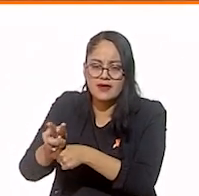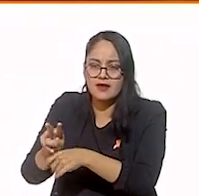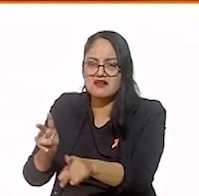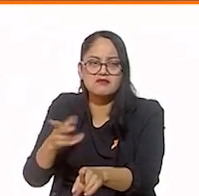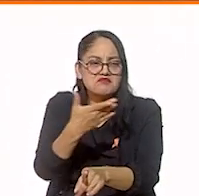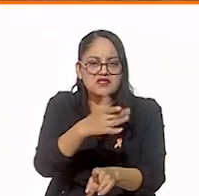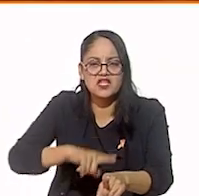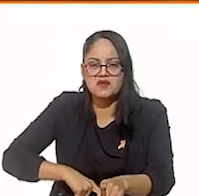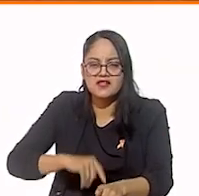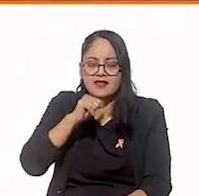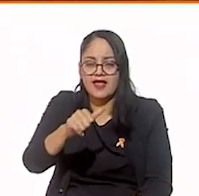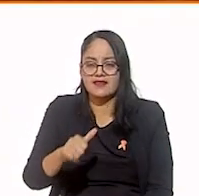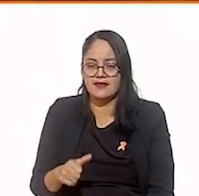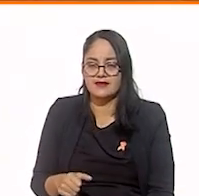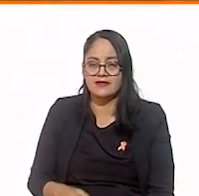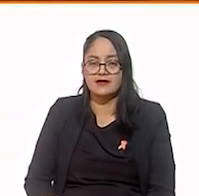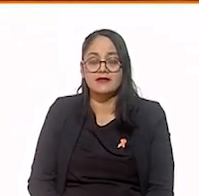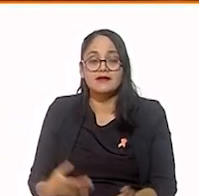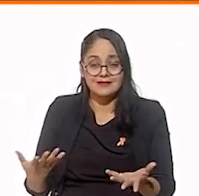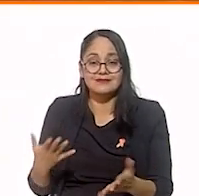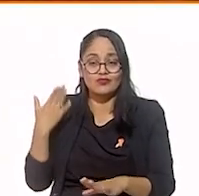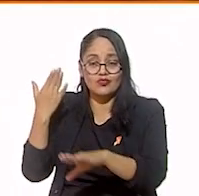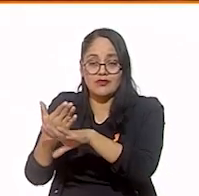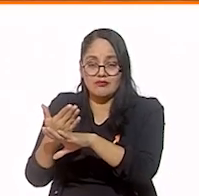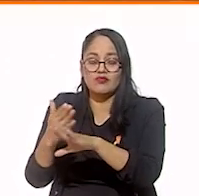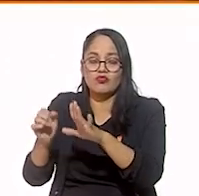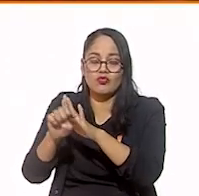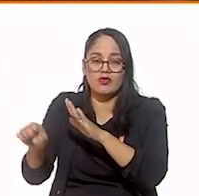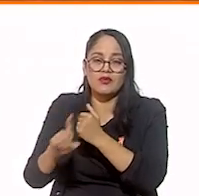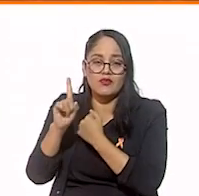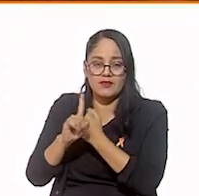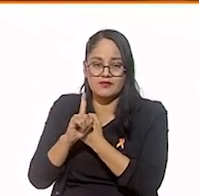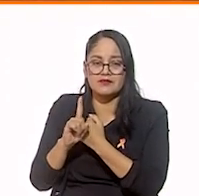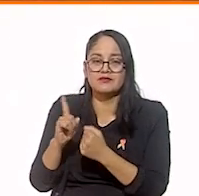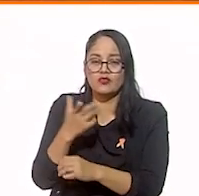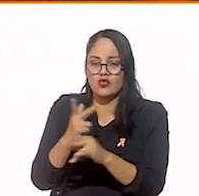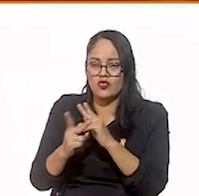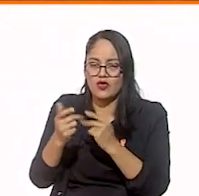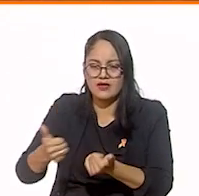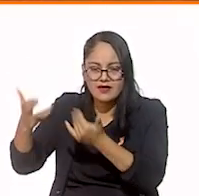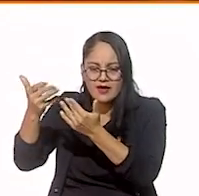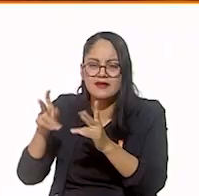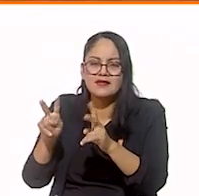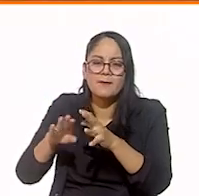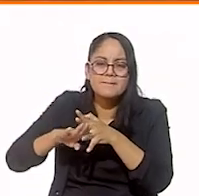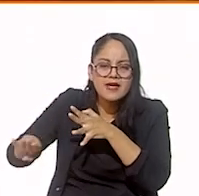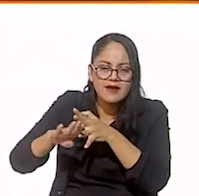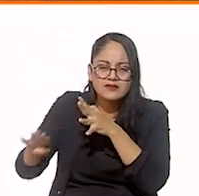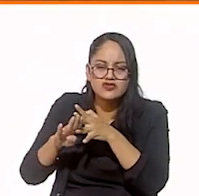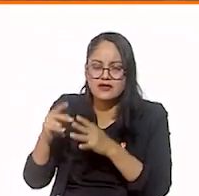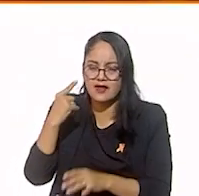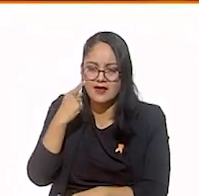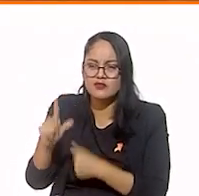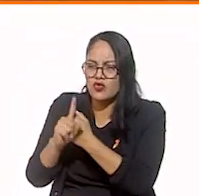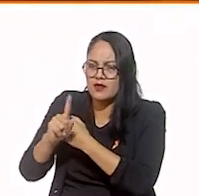gobierno nacional. Estamos hablando de una afectación también en el sector de la exportación, estamos hablando también de una migración que ha tenido también sus